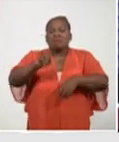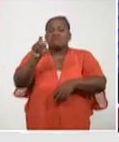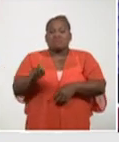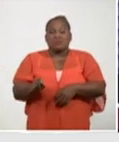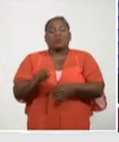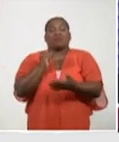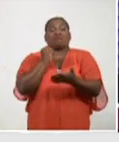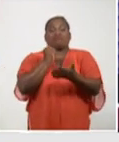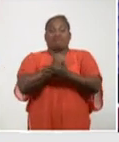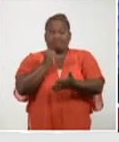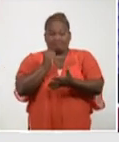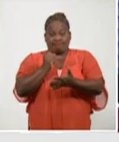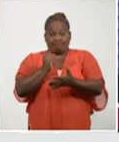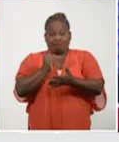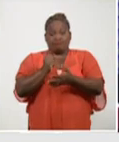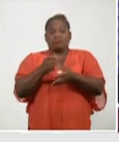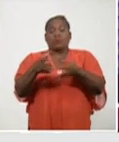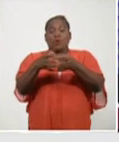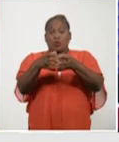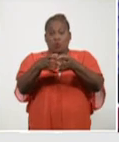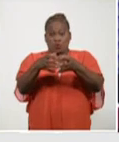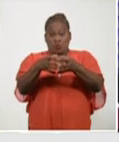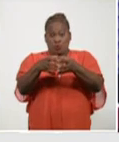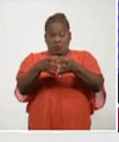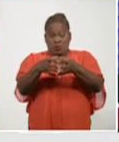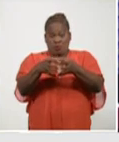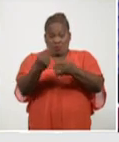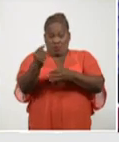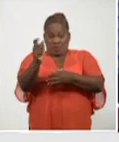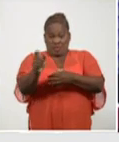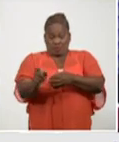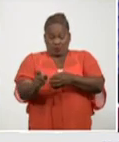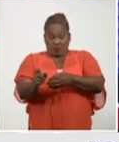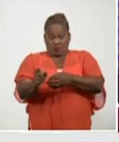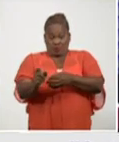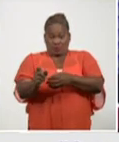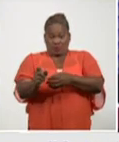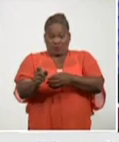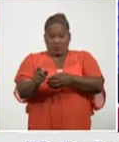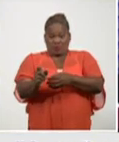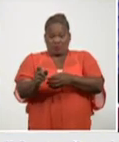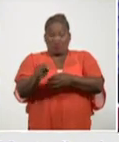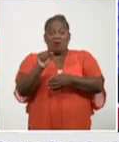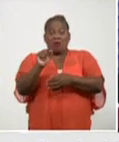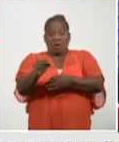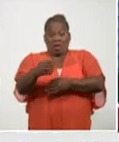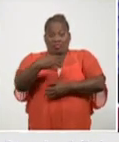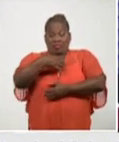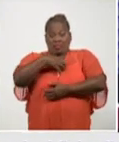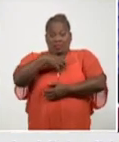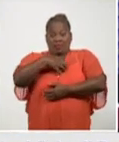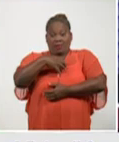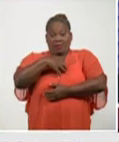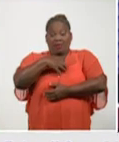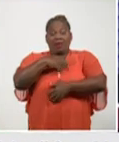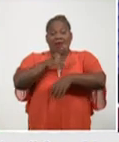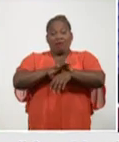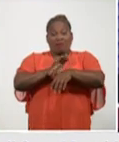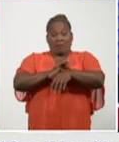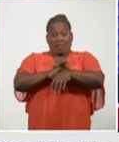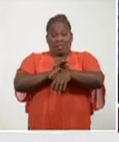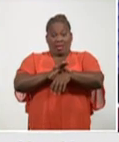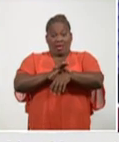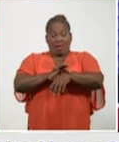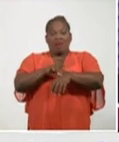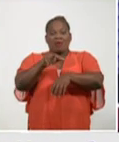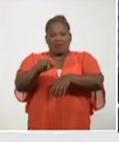en este grupo que ha estado expuesto a una persona que tenía la enfermedad o que tiene la